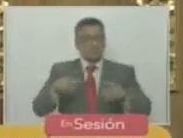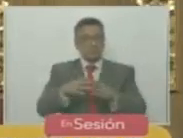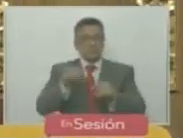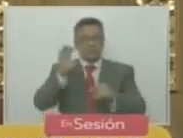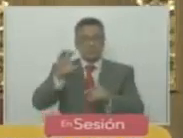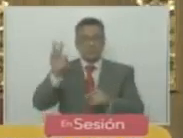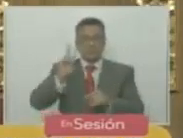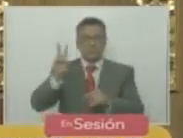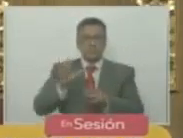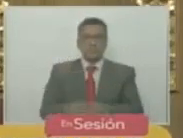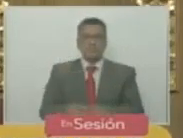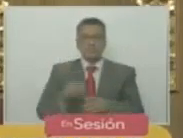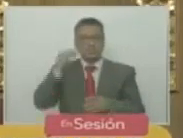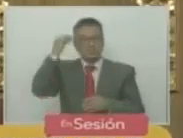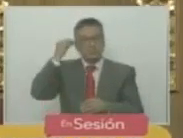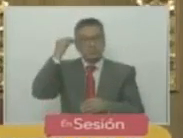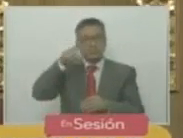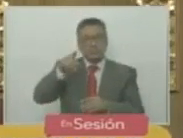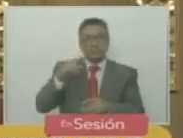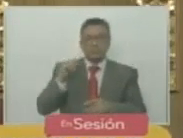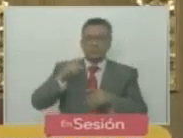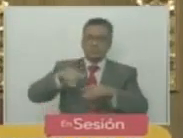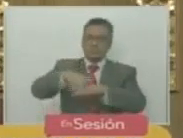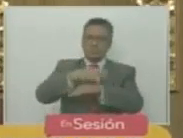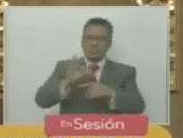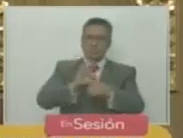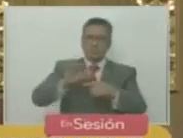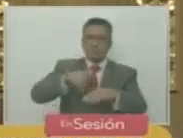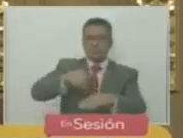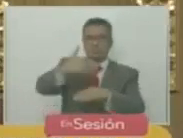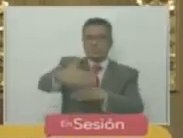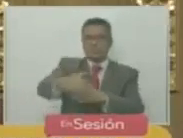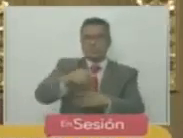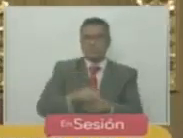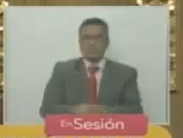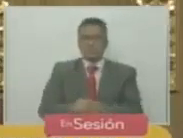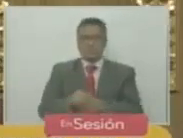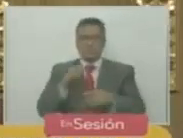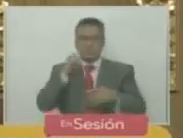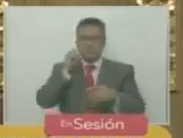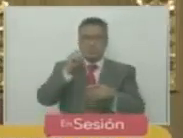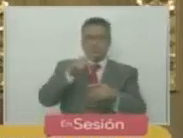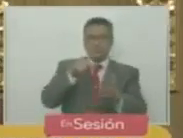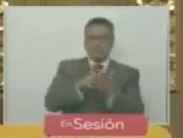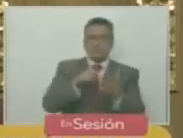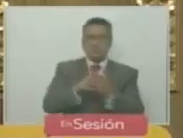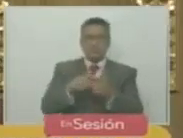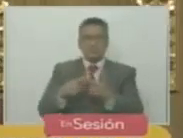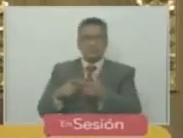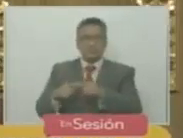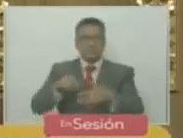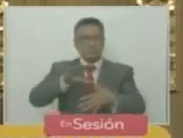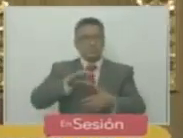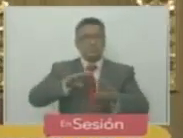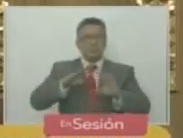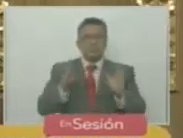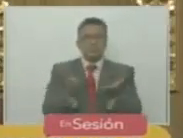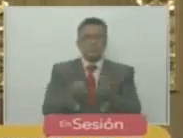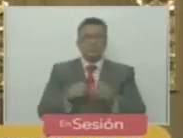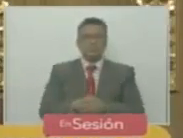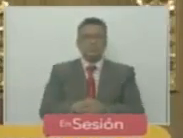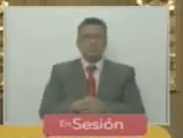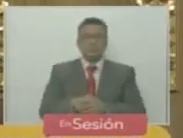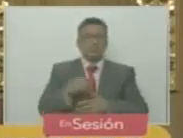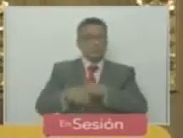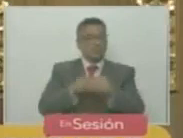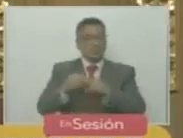patria, con un pensamiento que trascendió las fronteras nacionales e impactó en diversas latitudes del planeta,